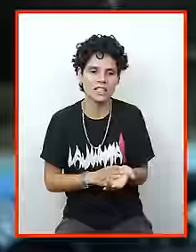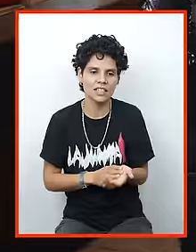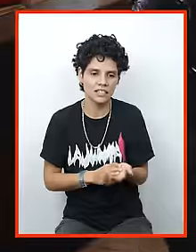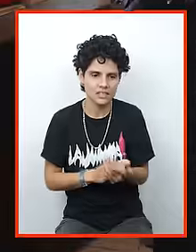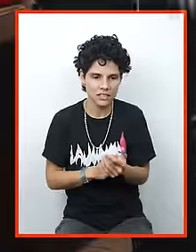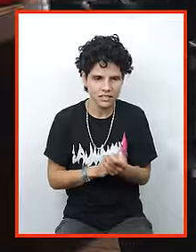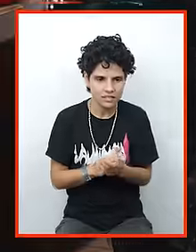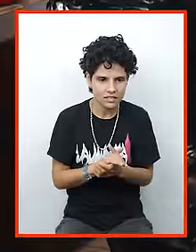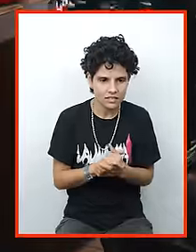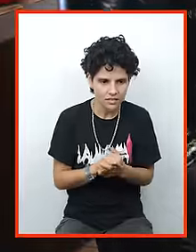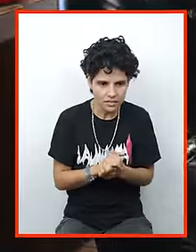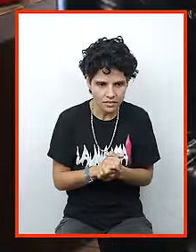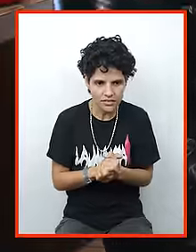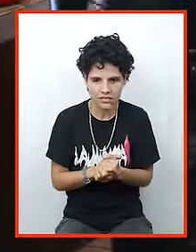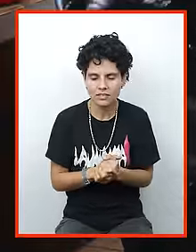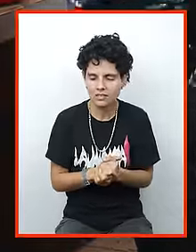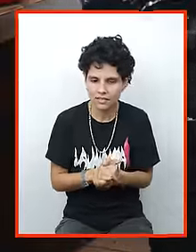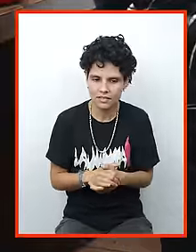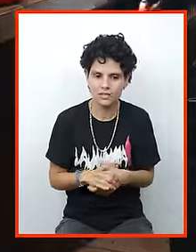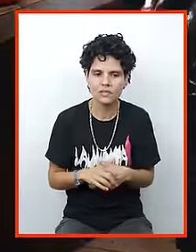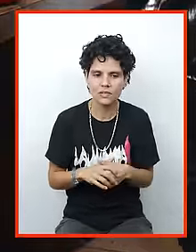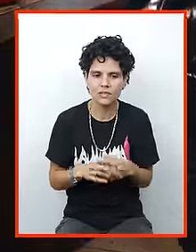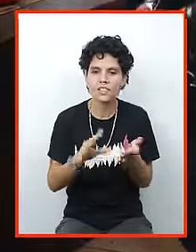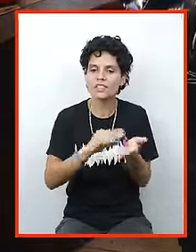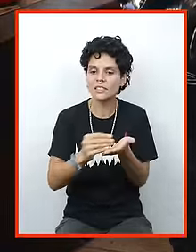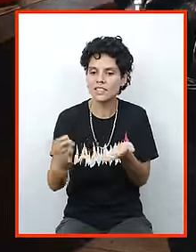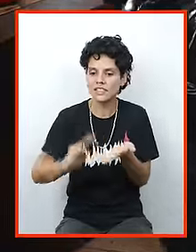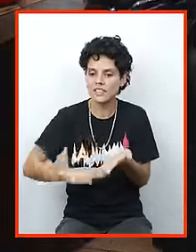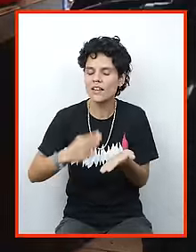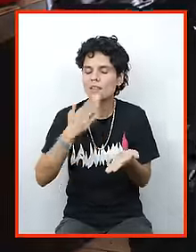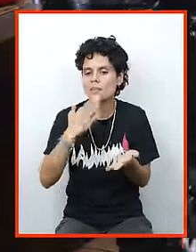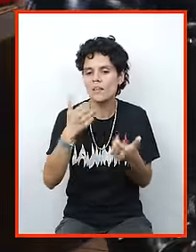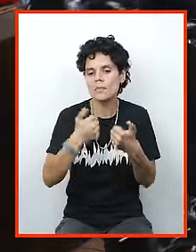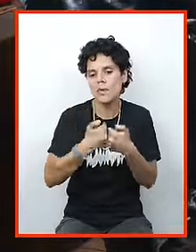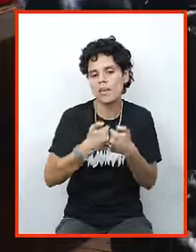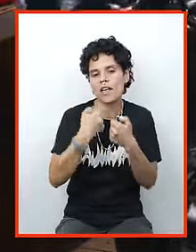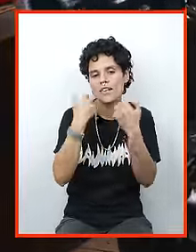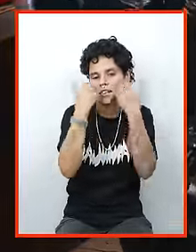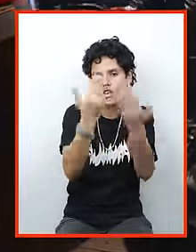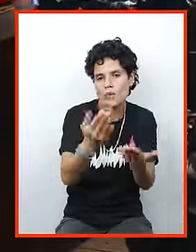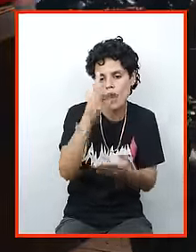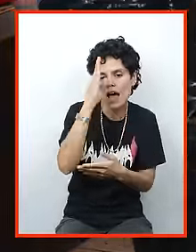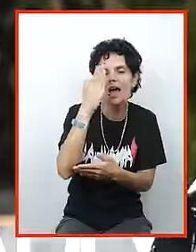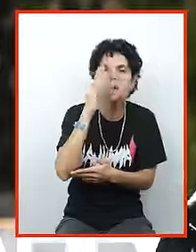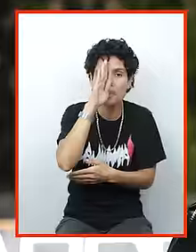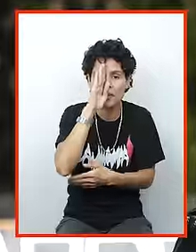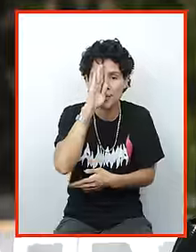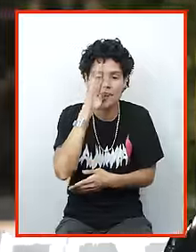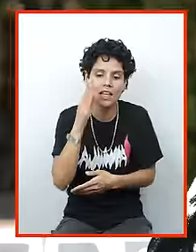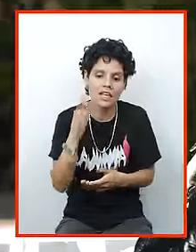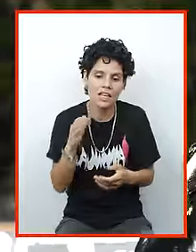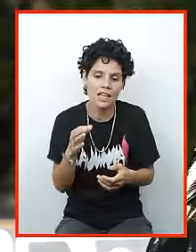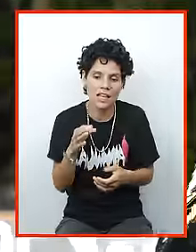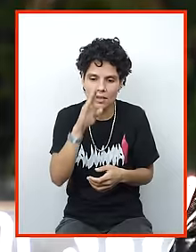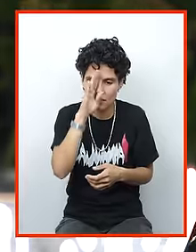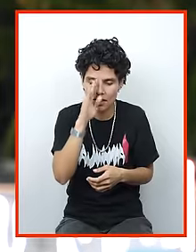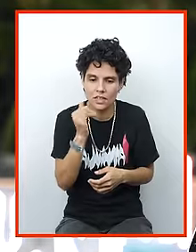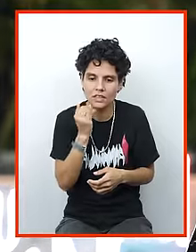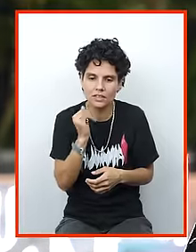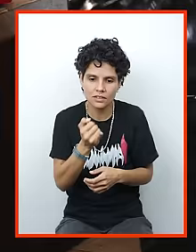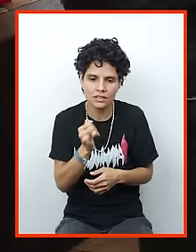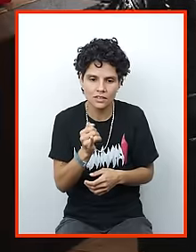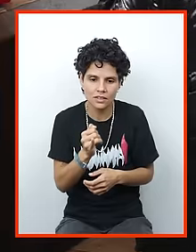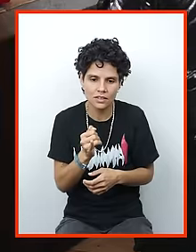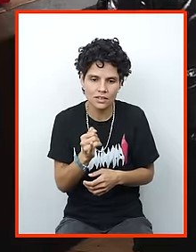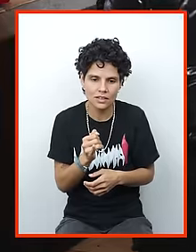Darkera. Ah, está bien. Y tener un sticker acá. Ay, mi pololo igual hizo algo para la blanquita. No. ¿En